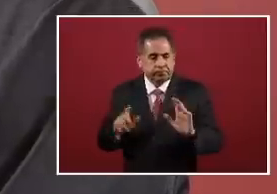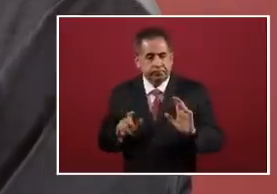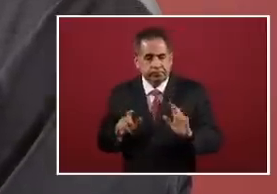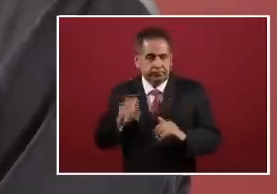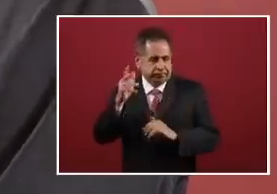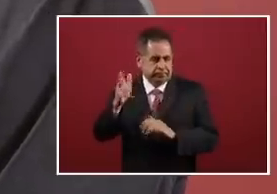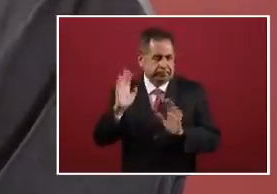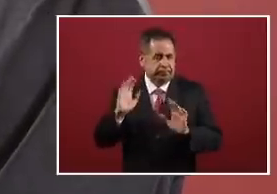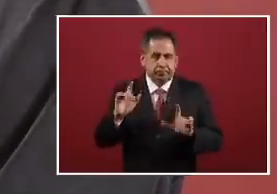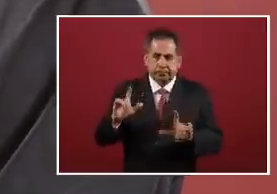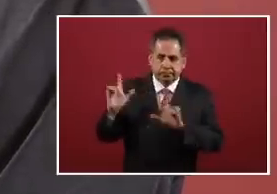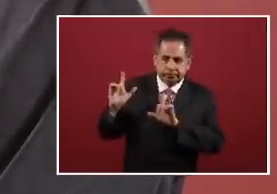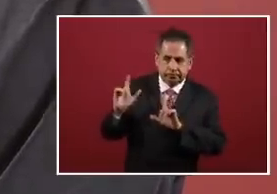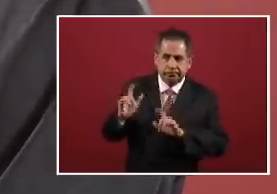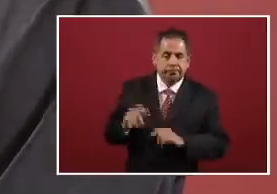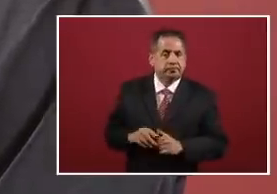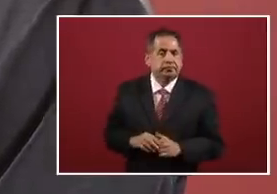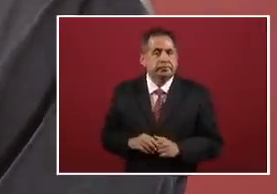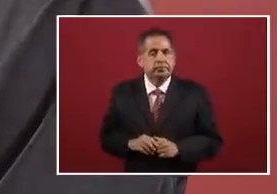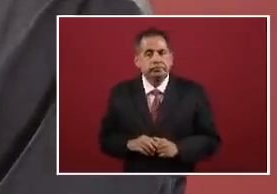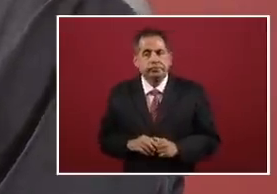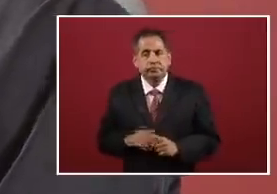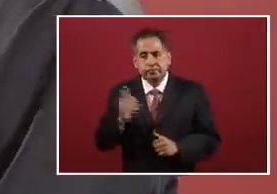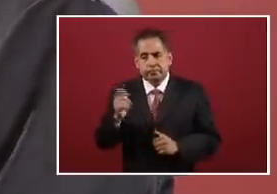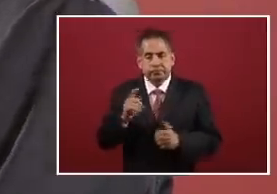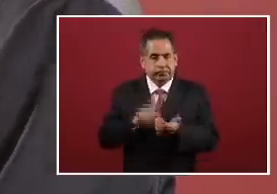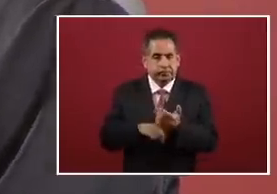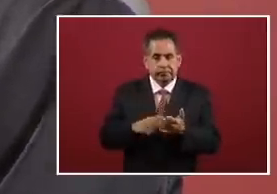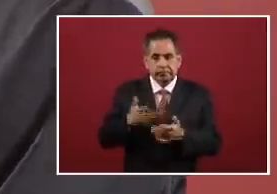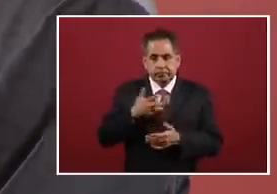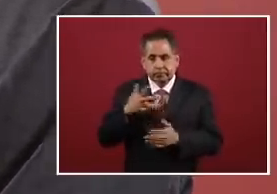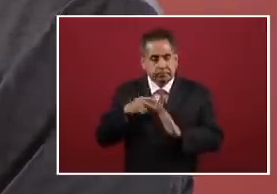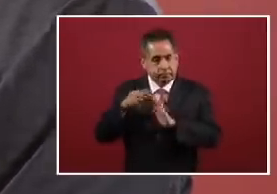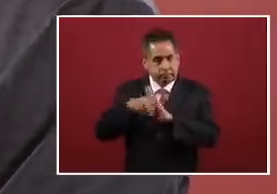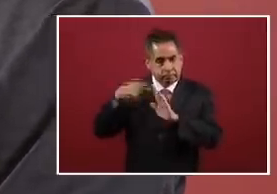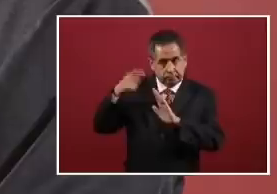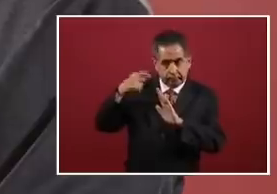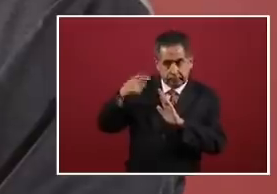el video que se tiene